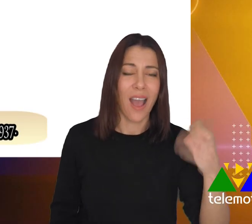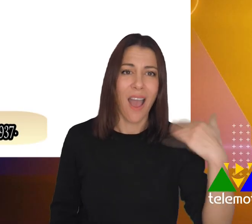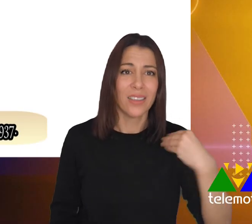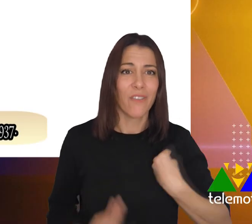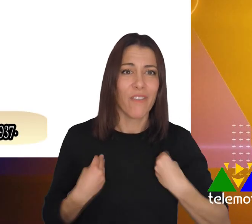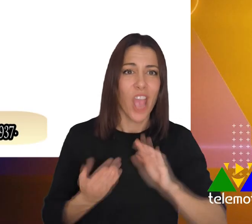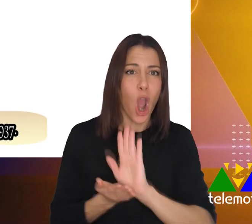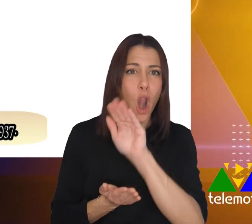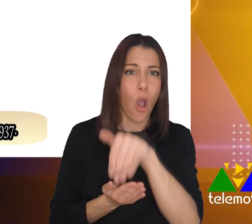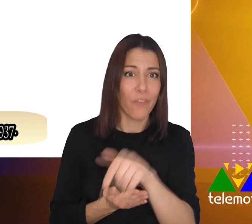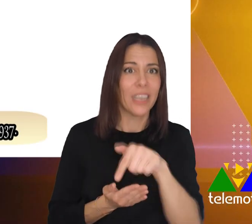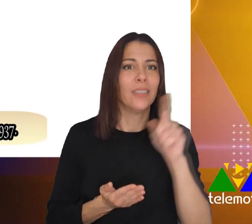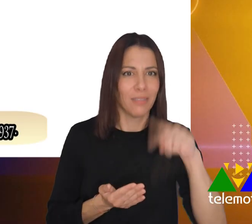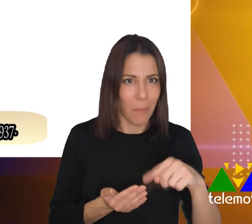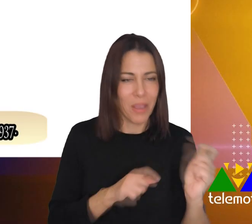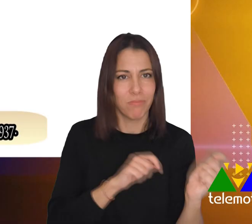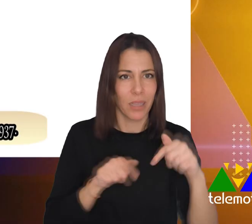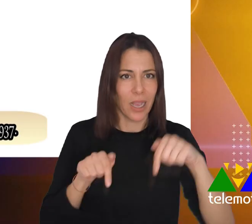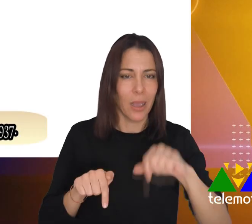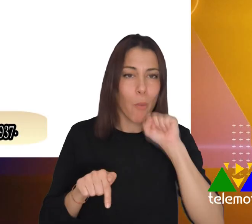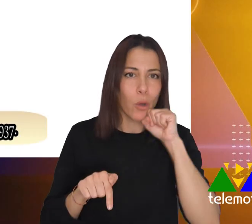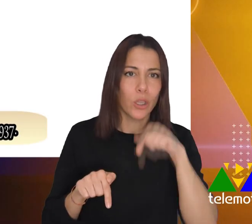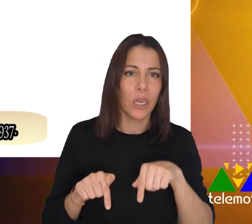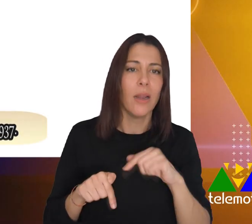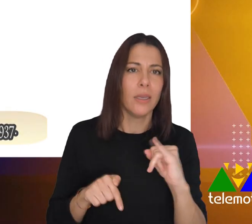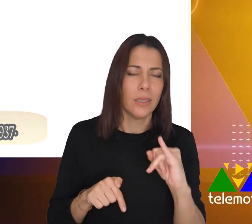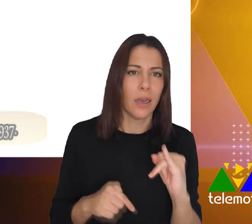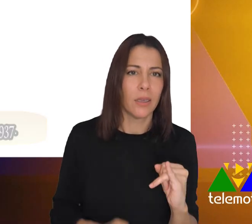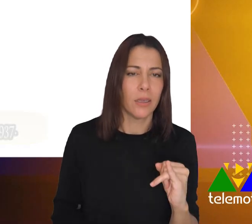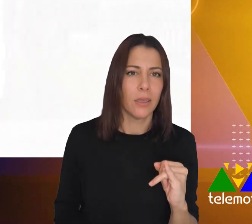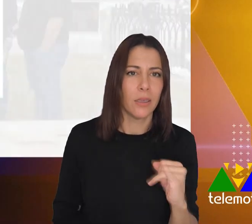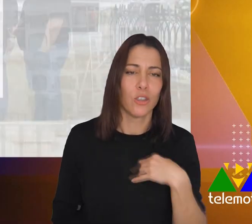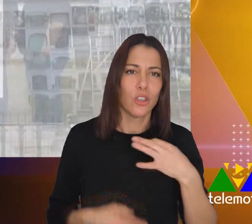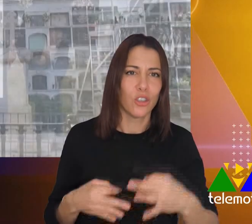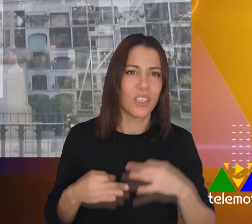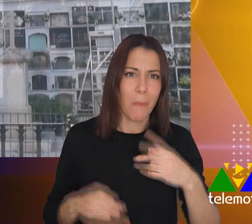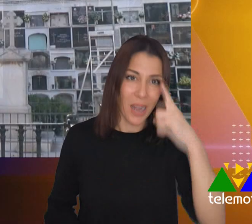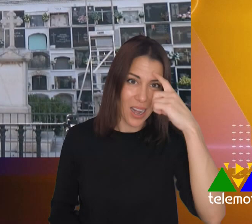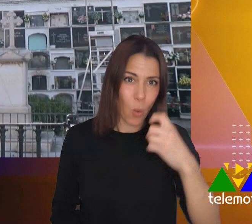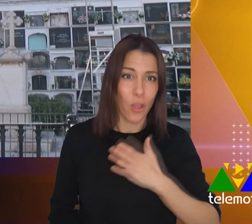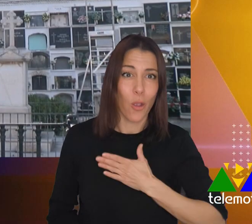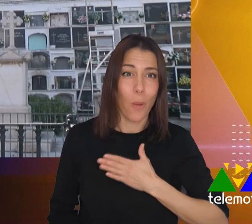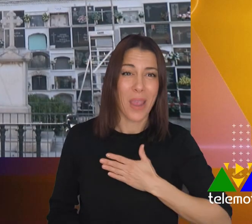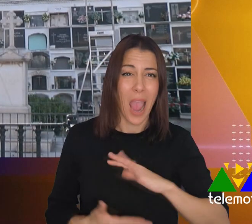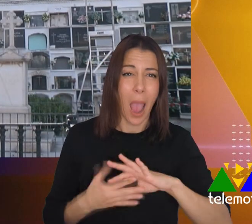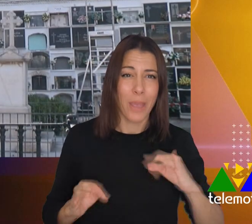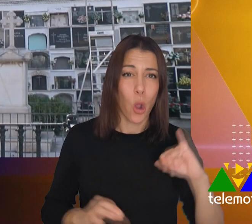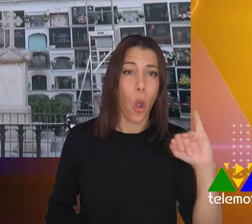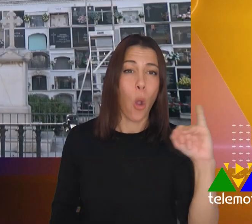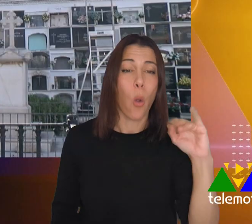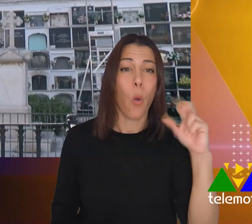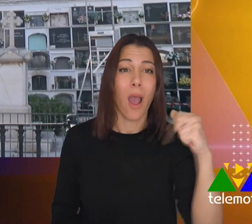establecen también en Motril, y que tienen pues yo siempre recuerdo a mi amigo Juanjo González